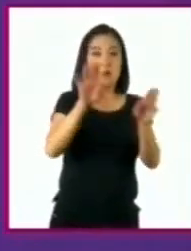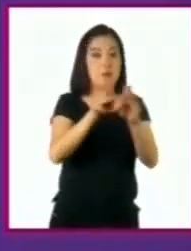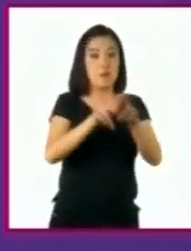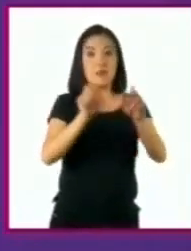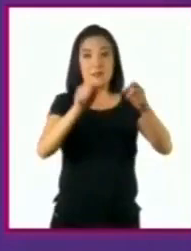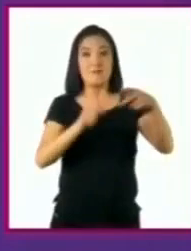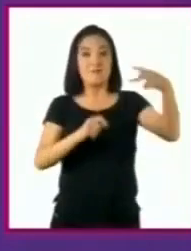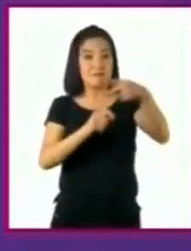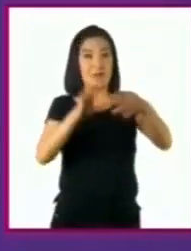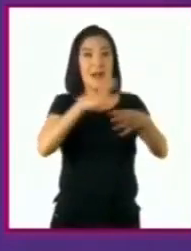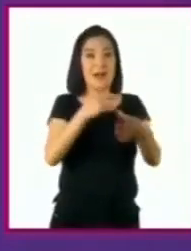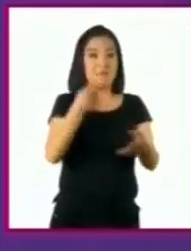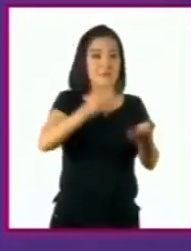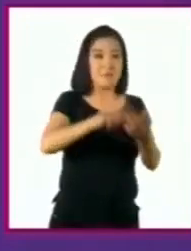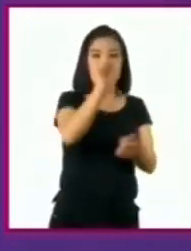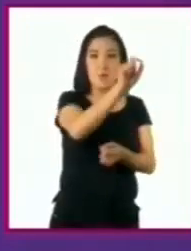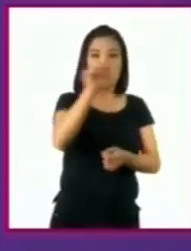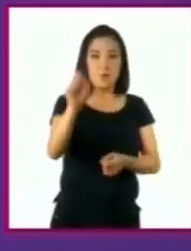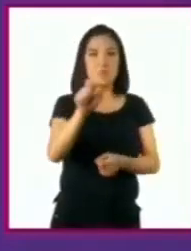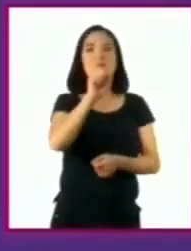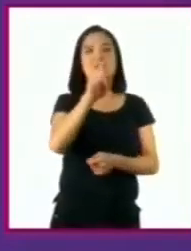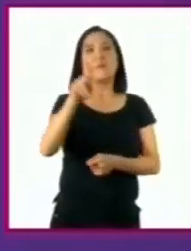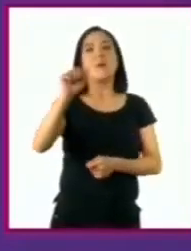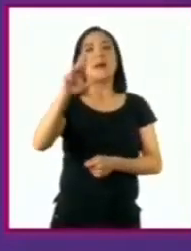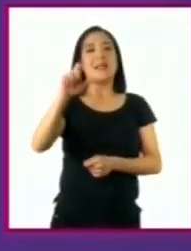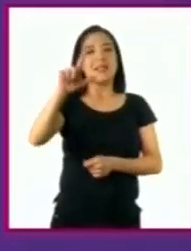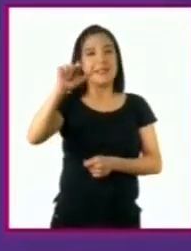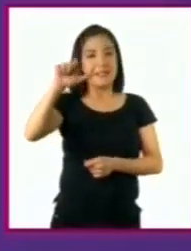los puntos correspondientes son paralelas.